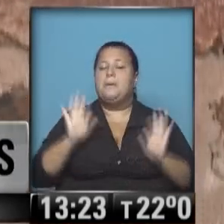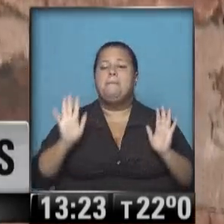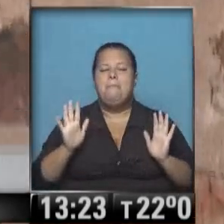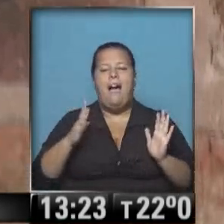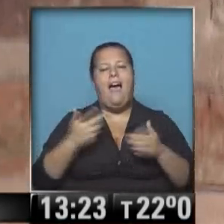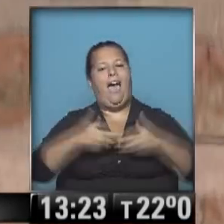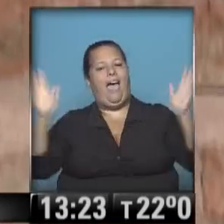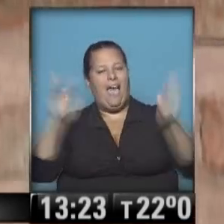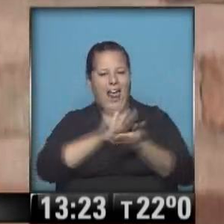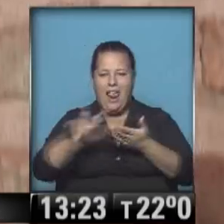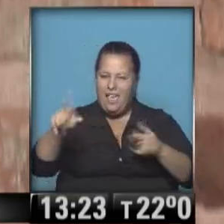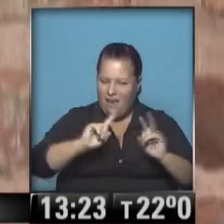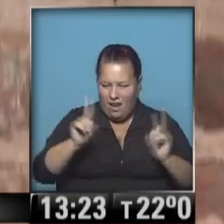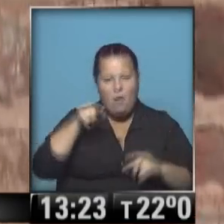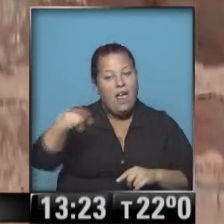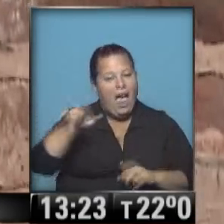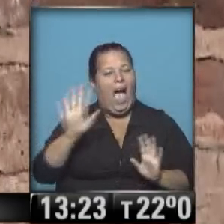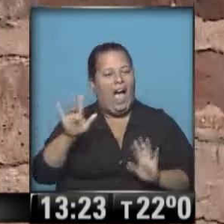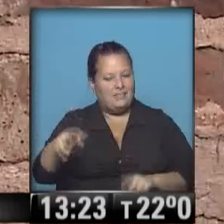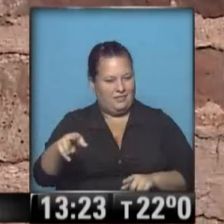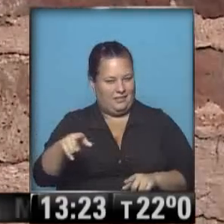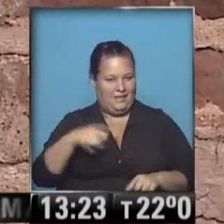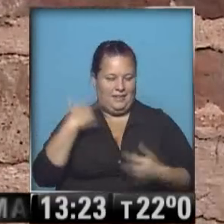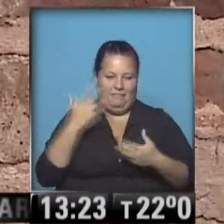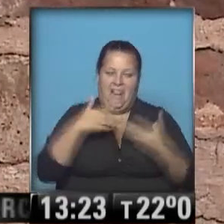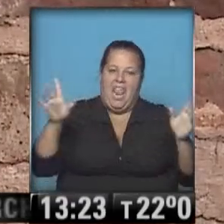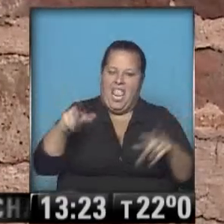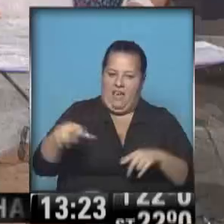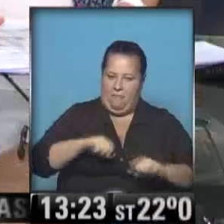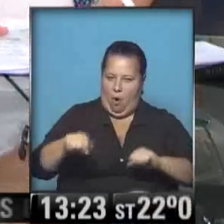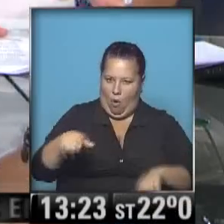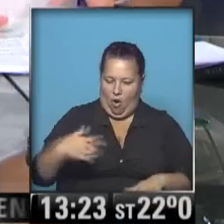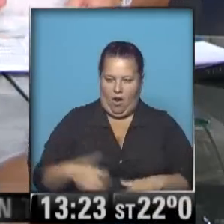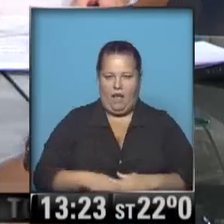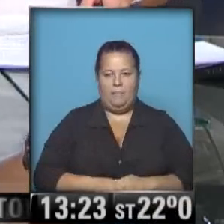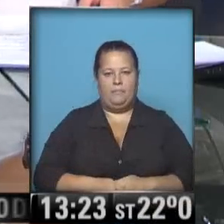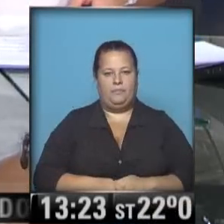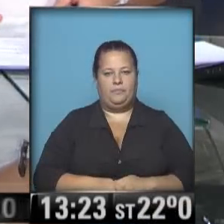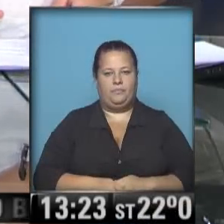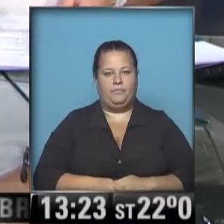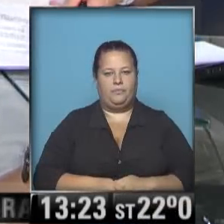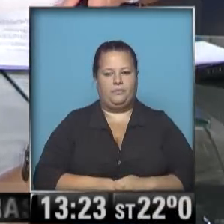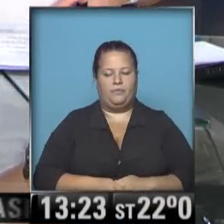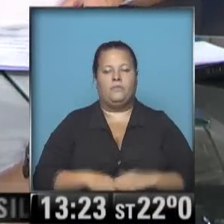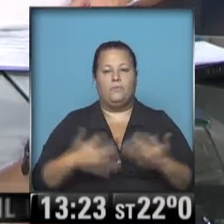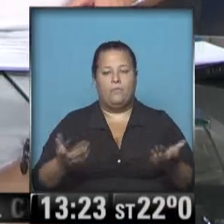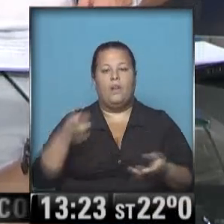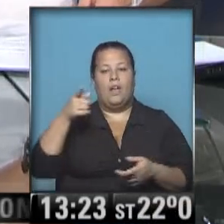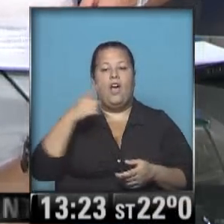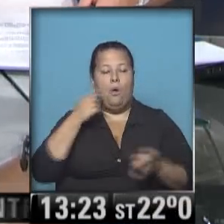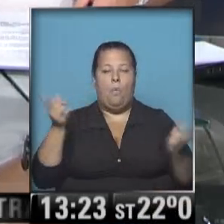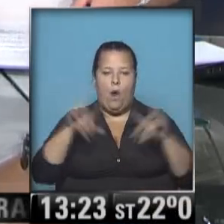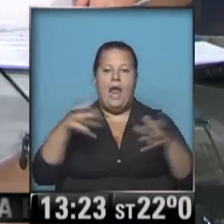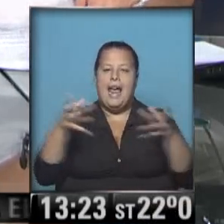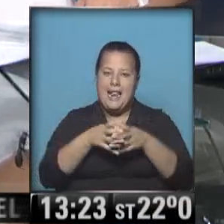no quede impune porque ellos hacen estas cosas con sentido de impunidad por supuesto con Víctor Hugo Morales